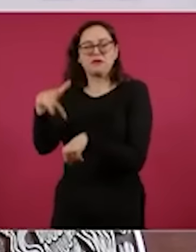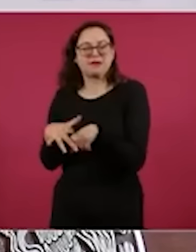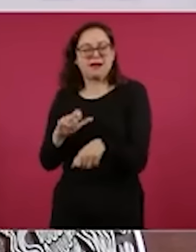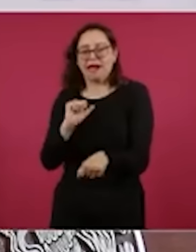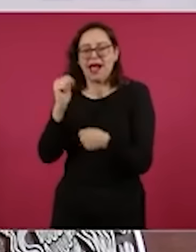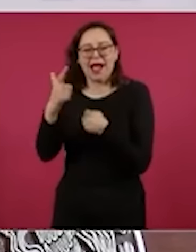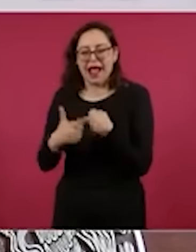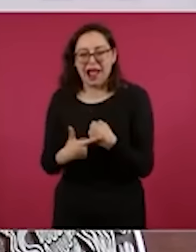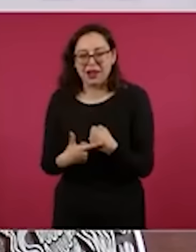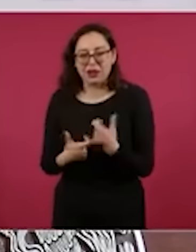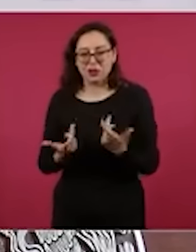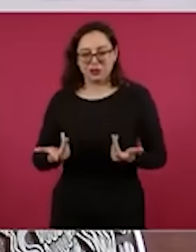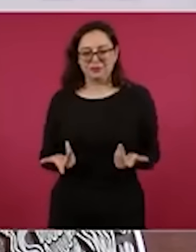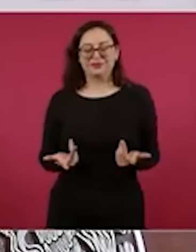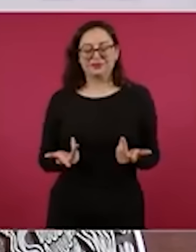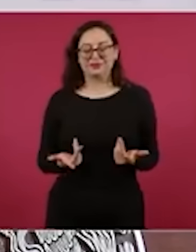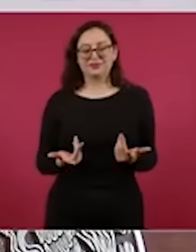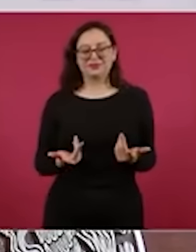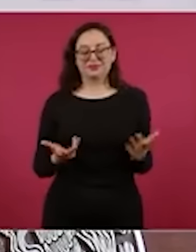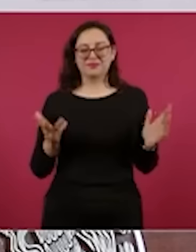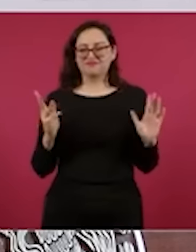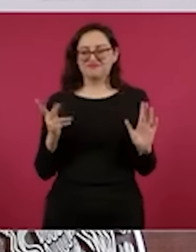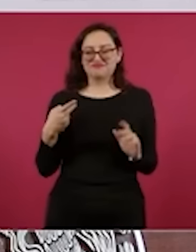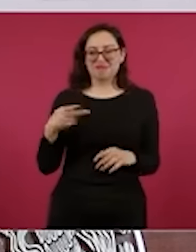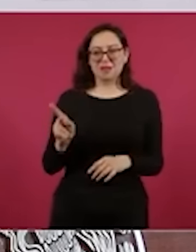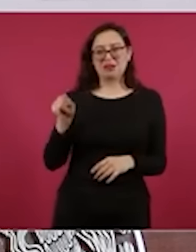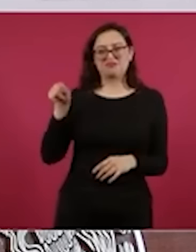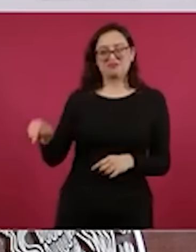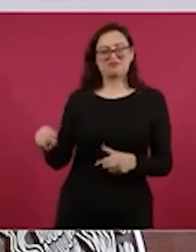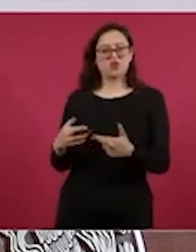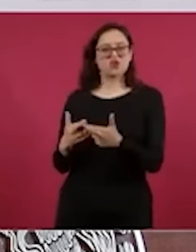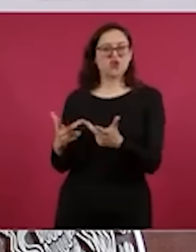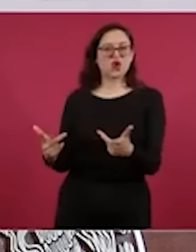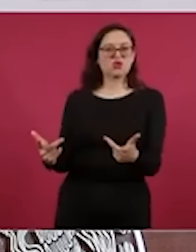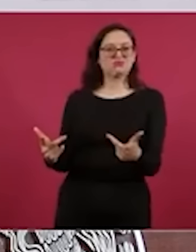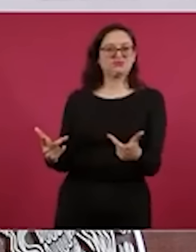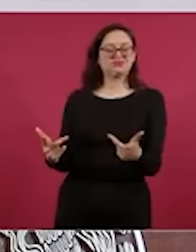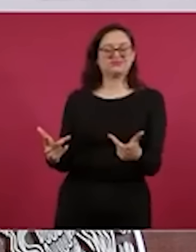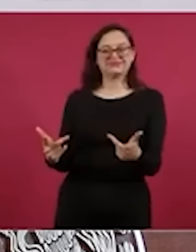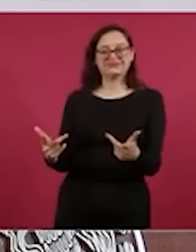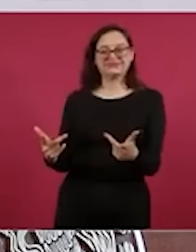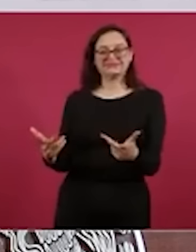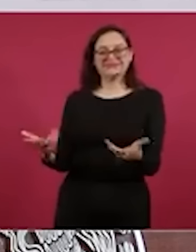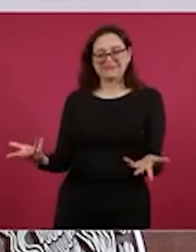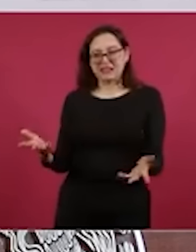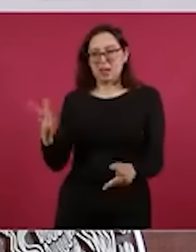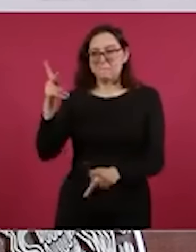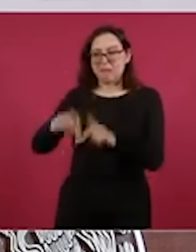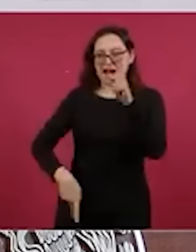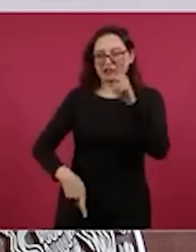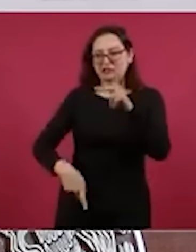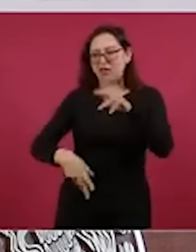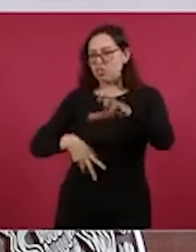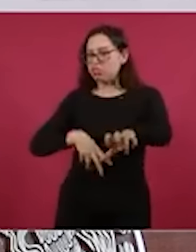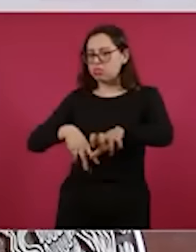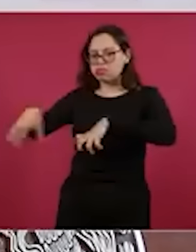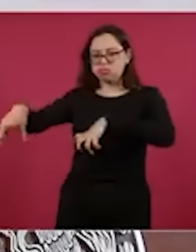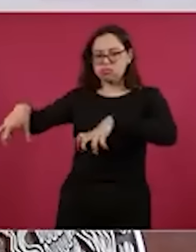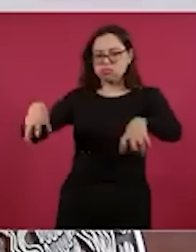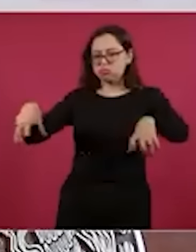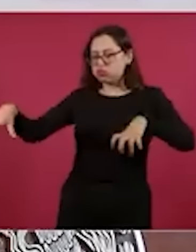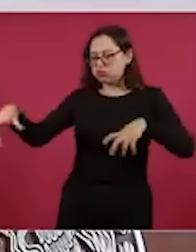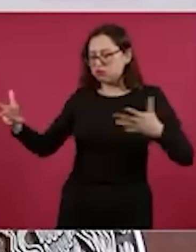encomendó lograr el bosque cultural más grande del mundo, que tuviera en